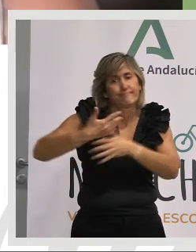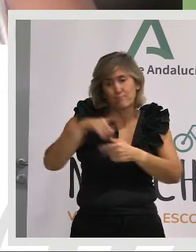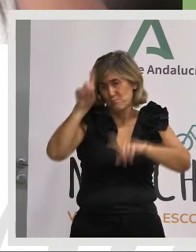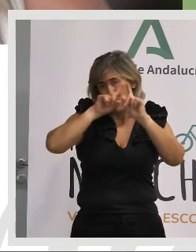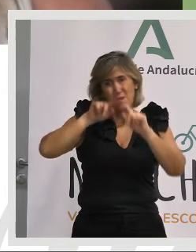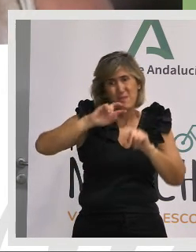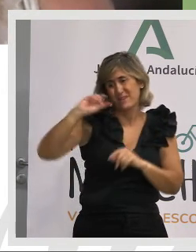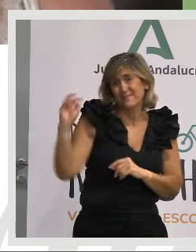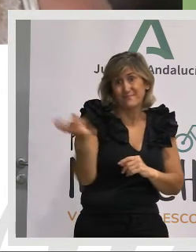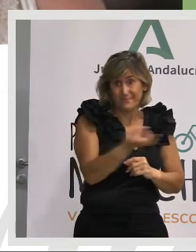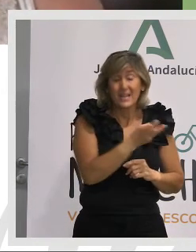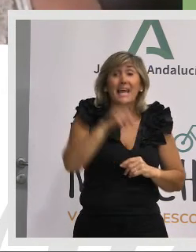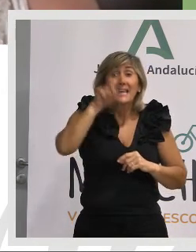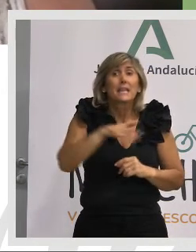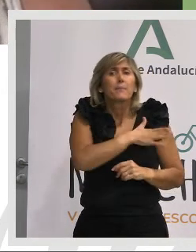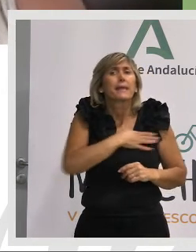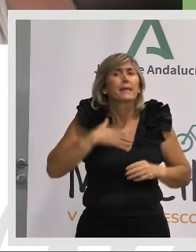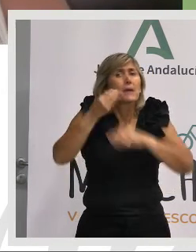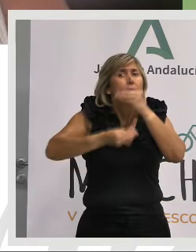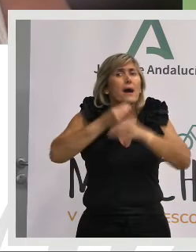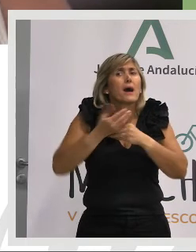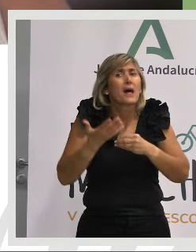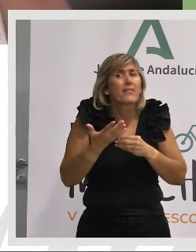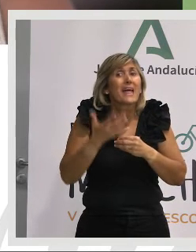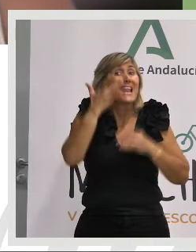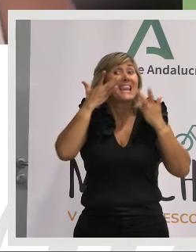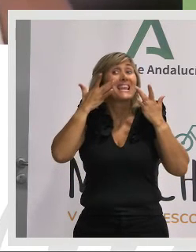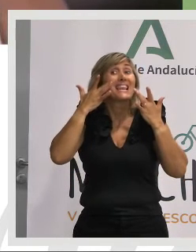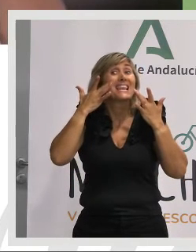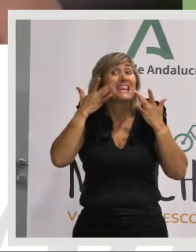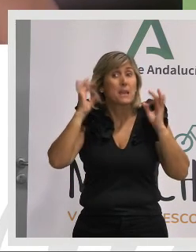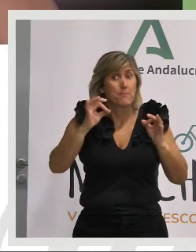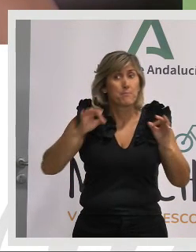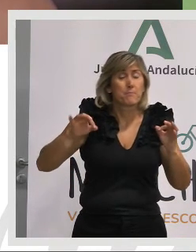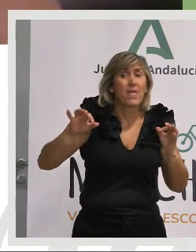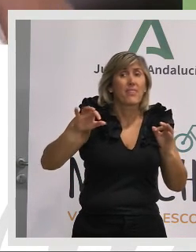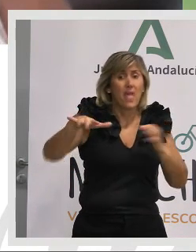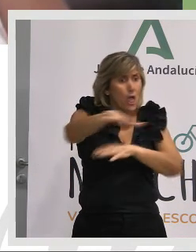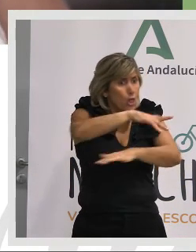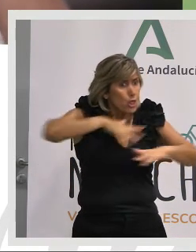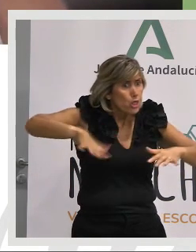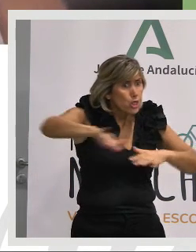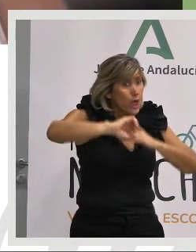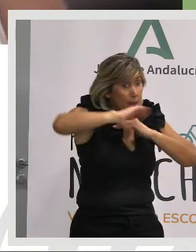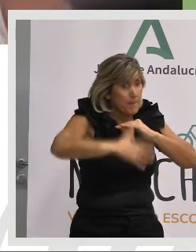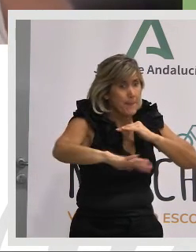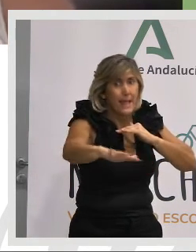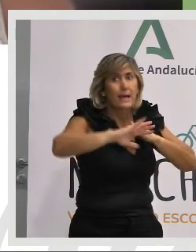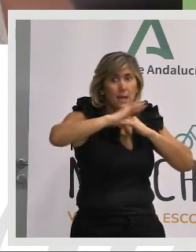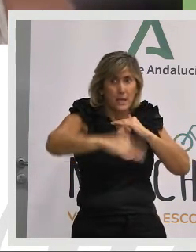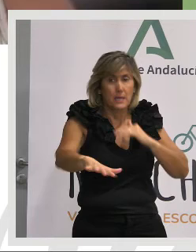biodiversidad. Y también se realizó una limpieza de playa a la zona. Y una actividad